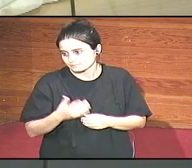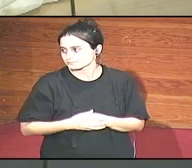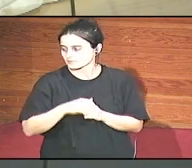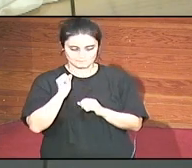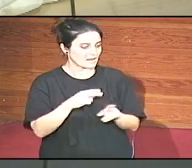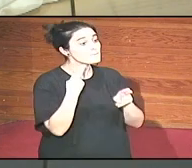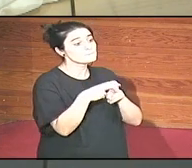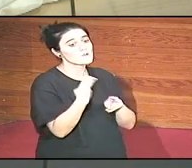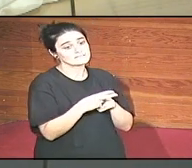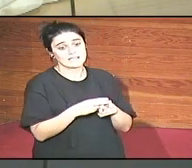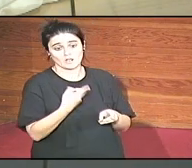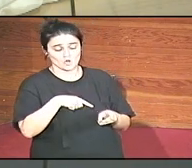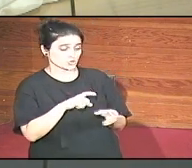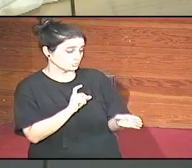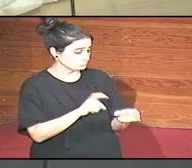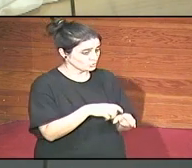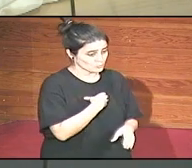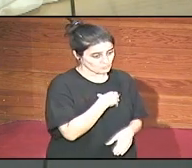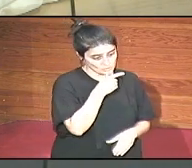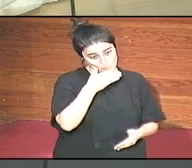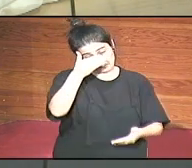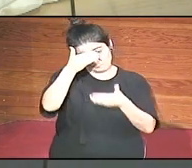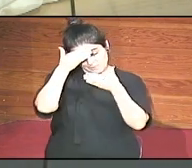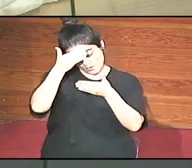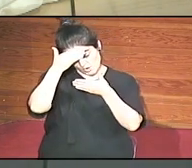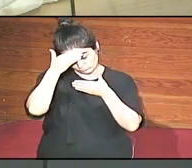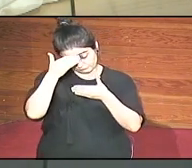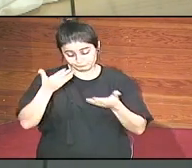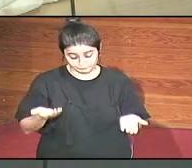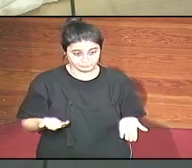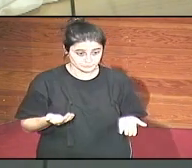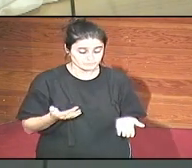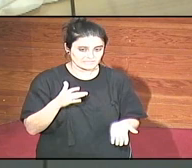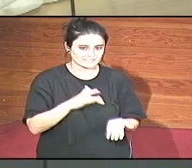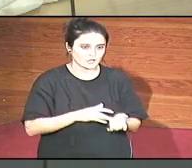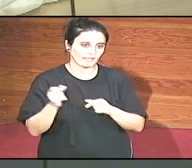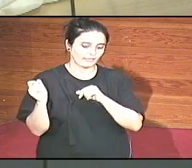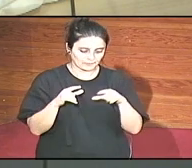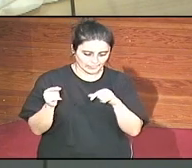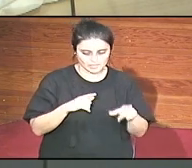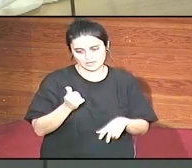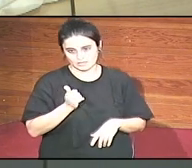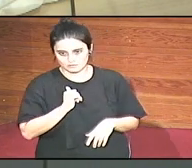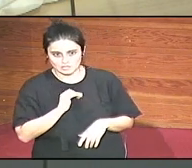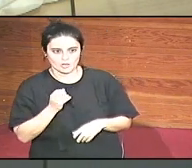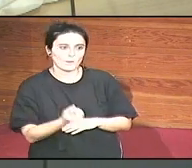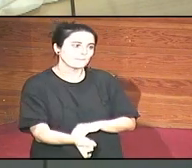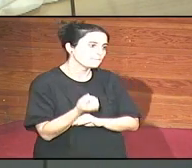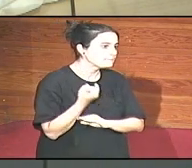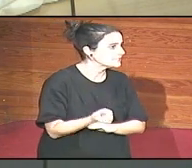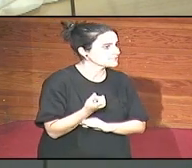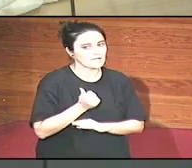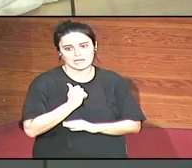política no nos podemos meter porque tenemos un vecino que se llama marruecos que va a utilizar la migración o va a utilizar la pesca lo que sea